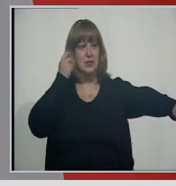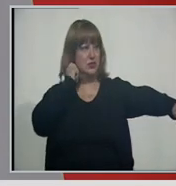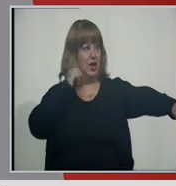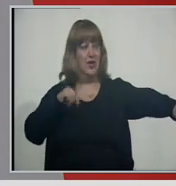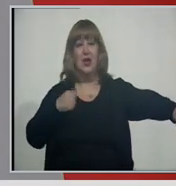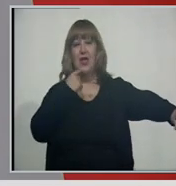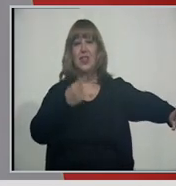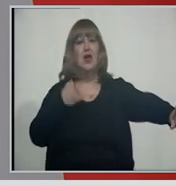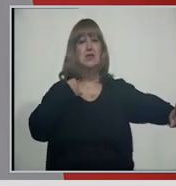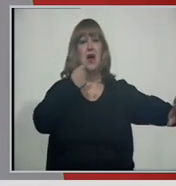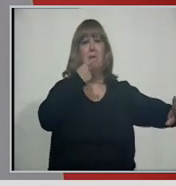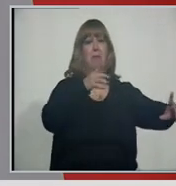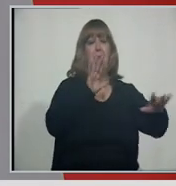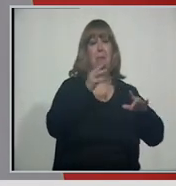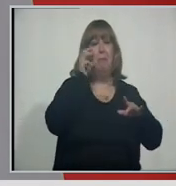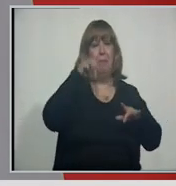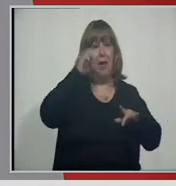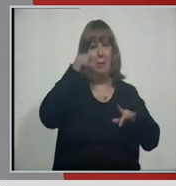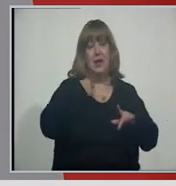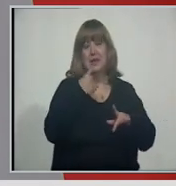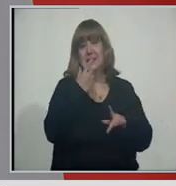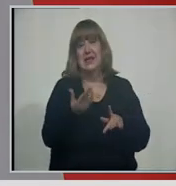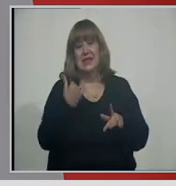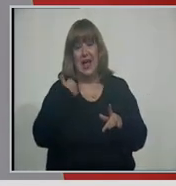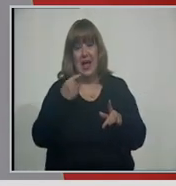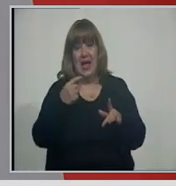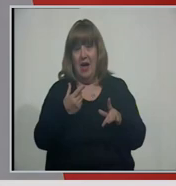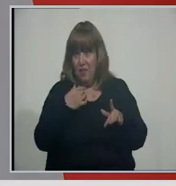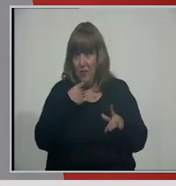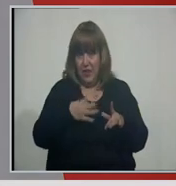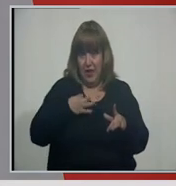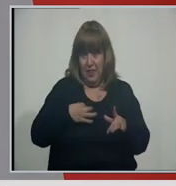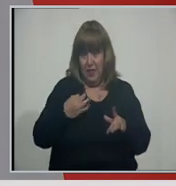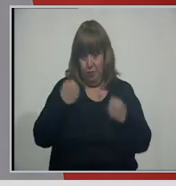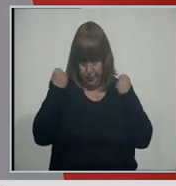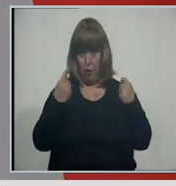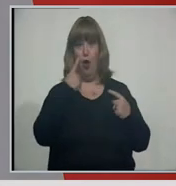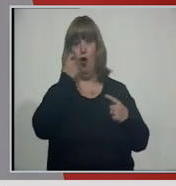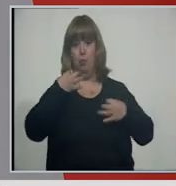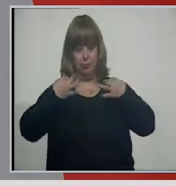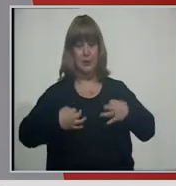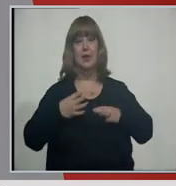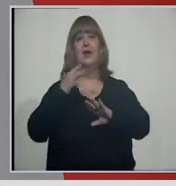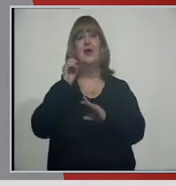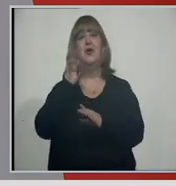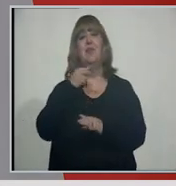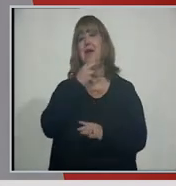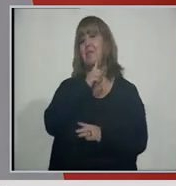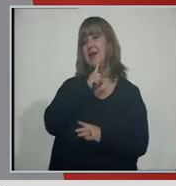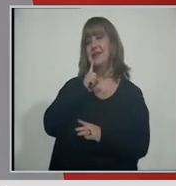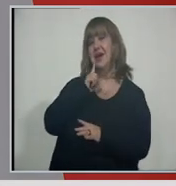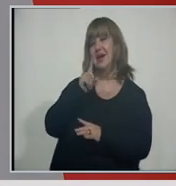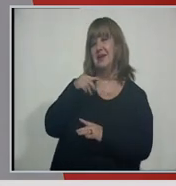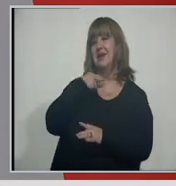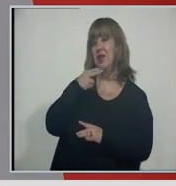me dijo ppc es hombre en la vida no en la cama por lo tanto me dio libertad en el litro en ser mágico nada nada